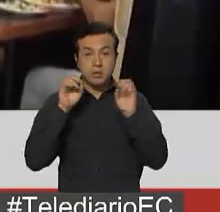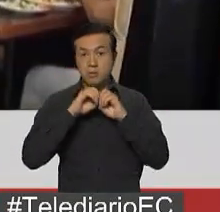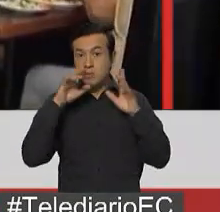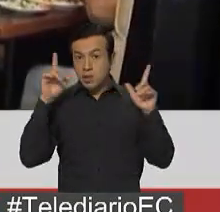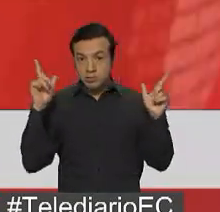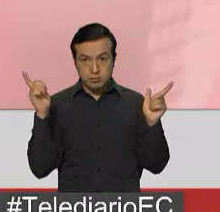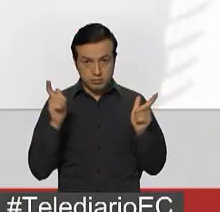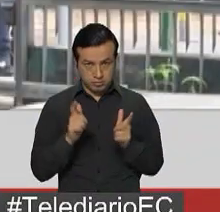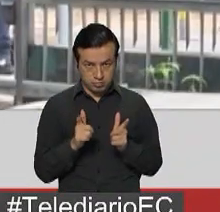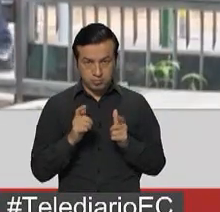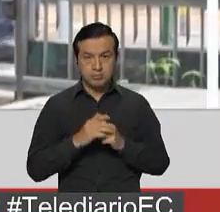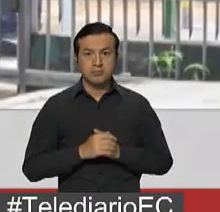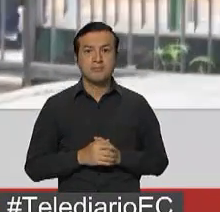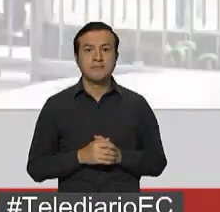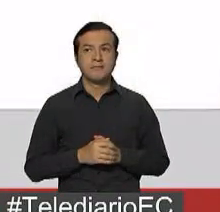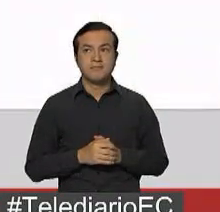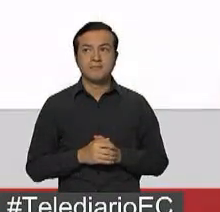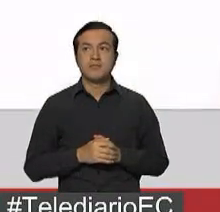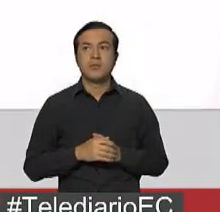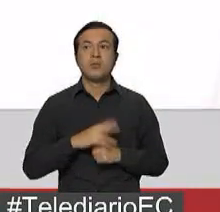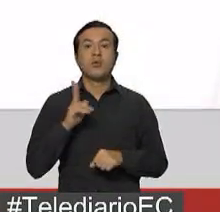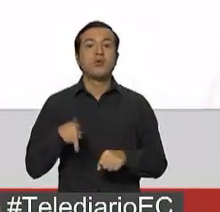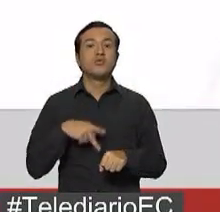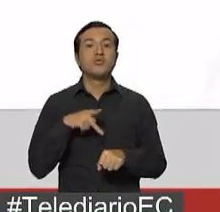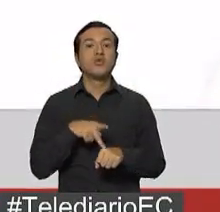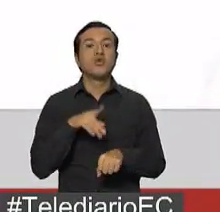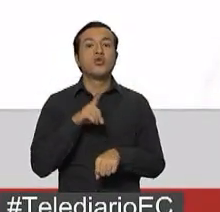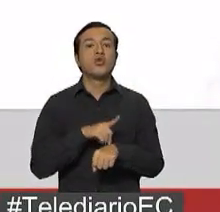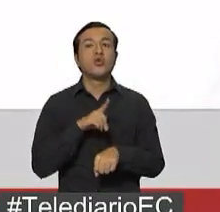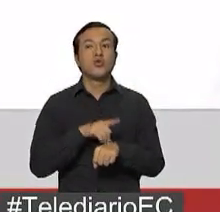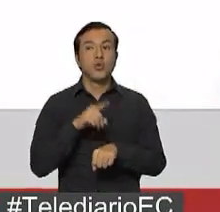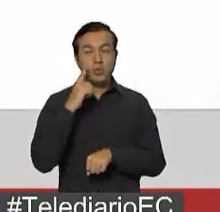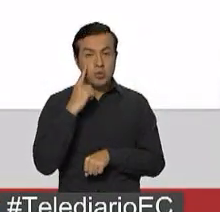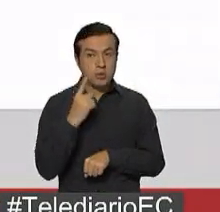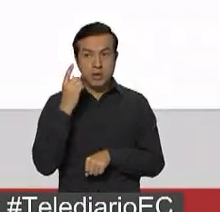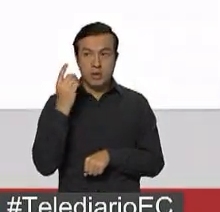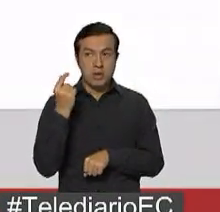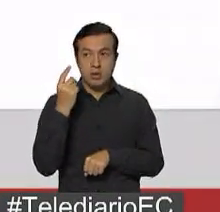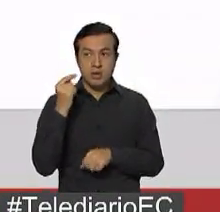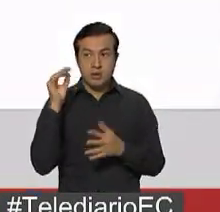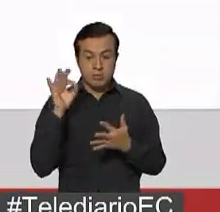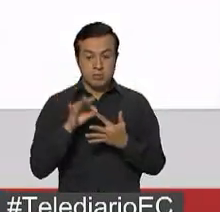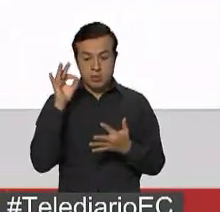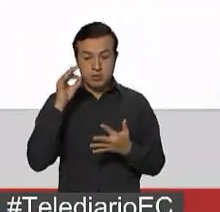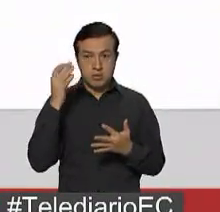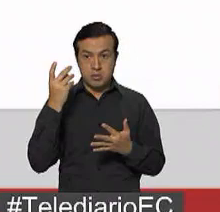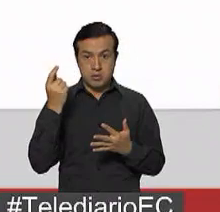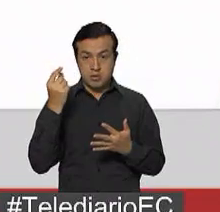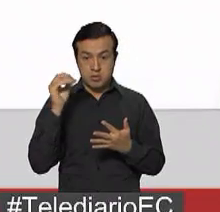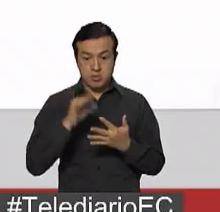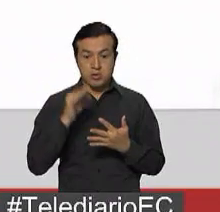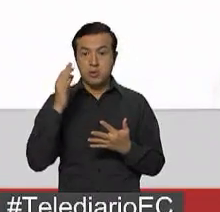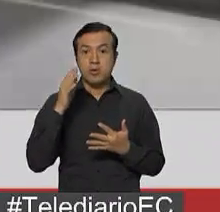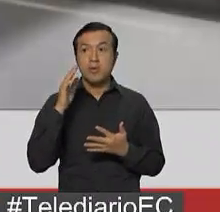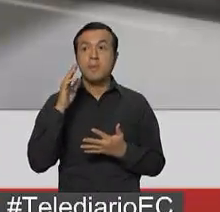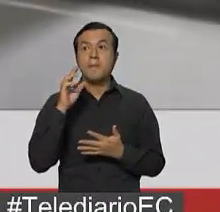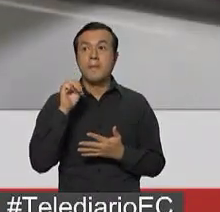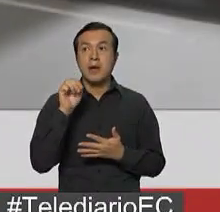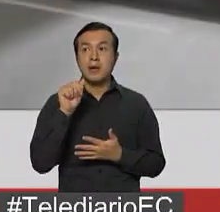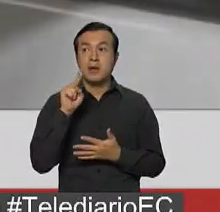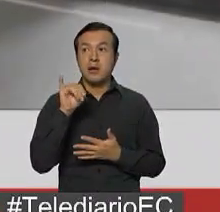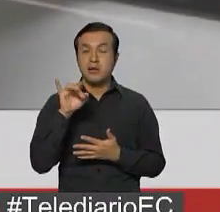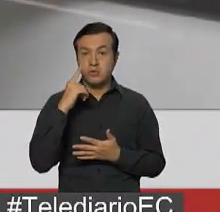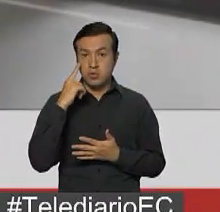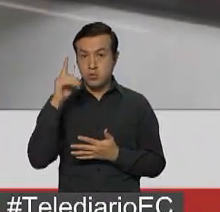enfermedad profesionales de la salud recibieron pruebas rápidas para detectar el nuevo coronavirus en manaos capital del estado